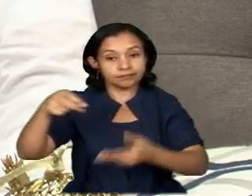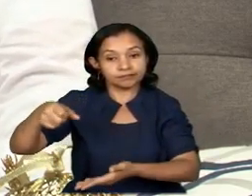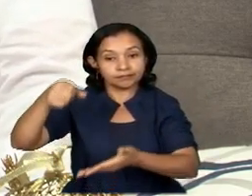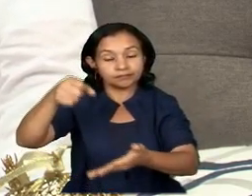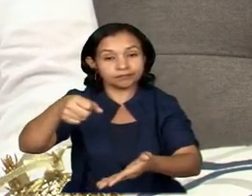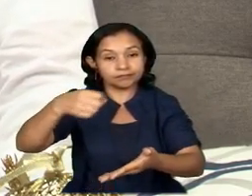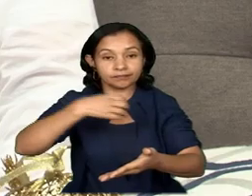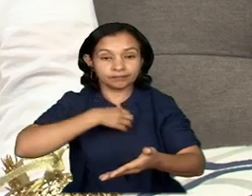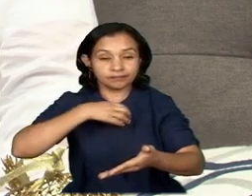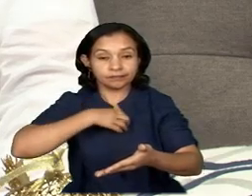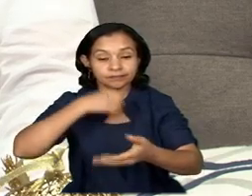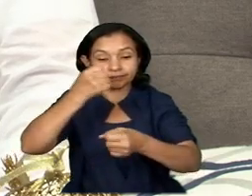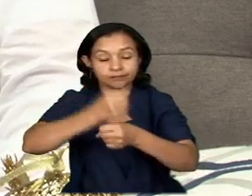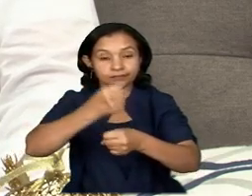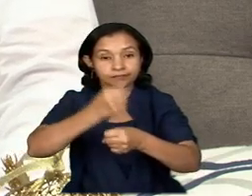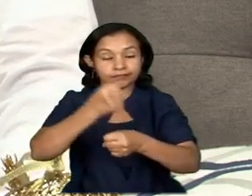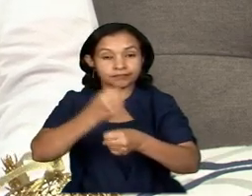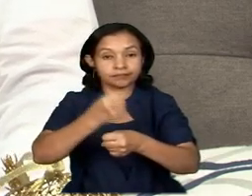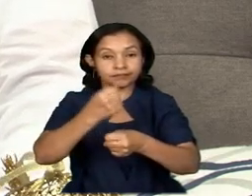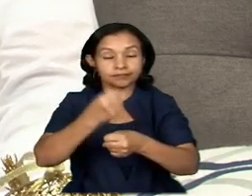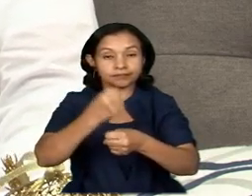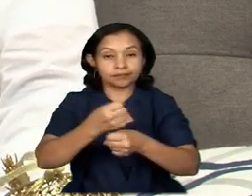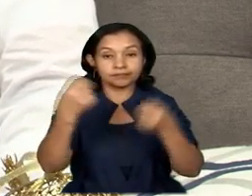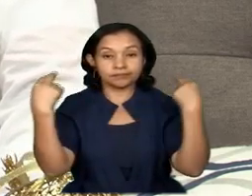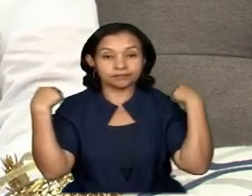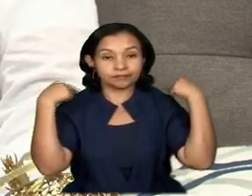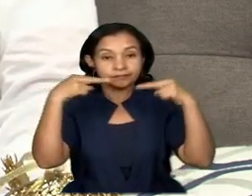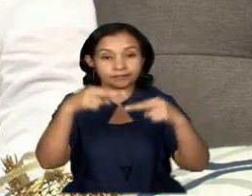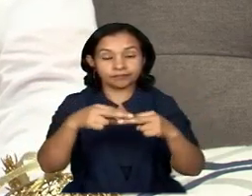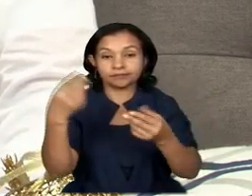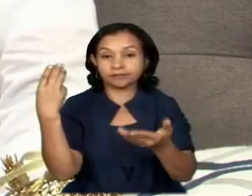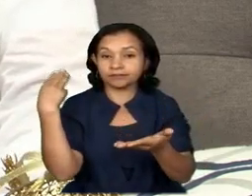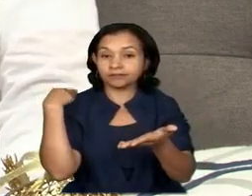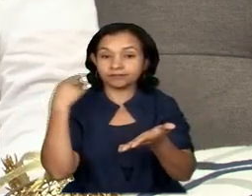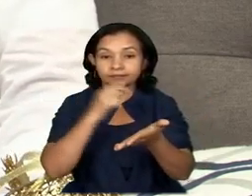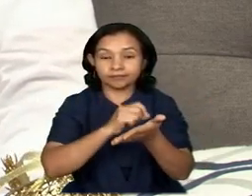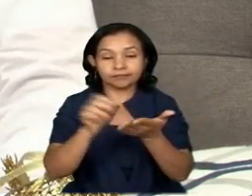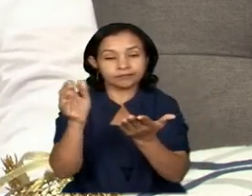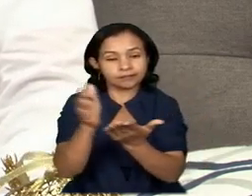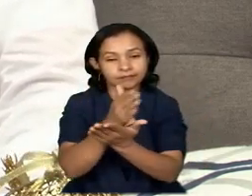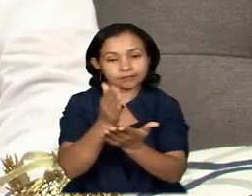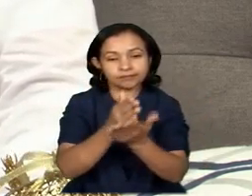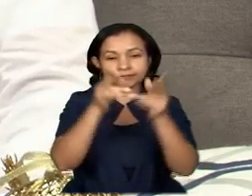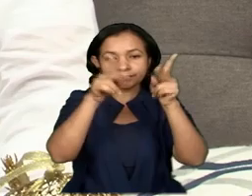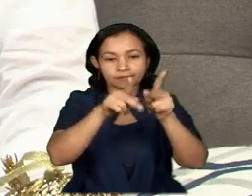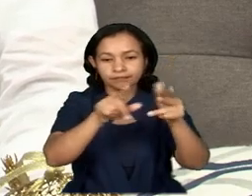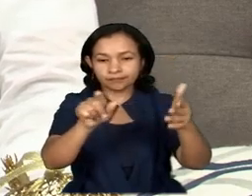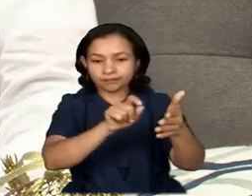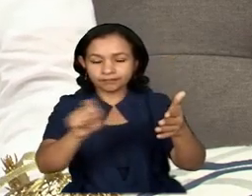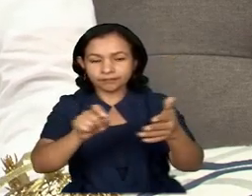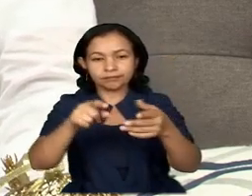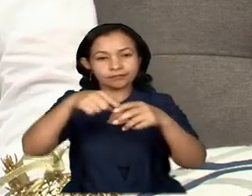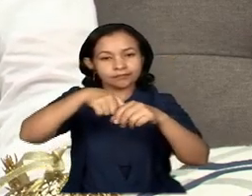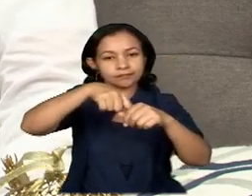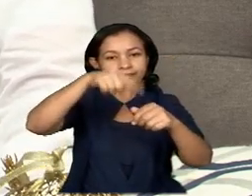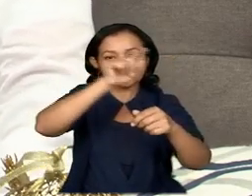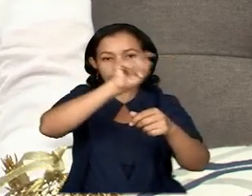ejercicio de maestro, de maestra, ahí van cuadernos de planificación,